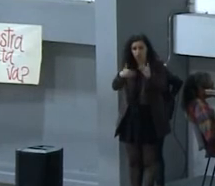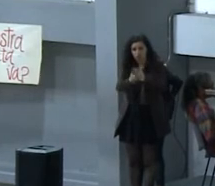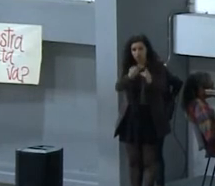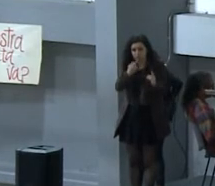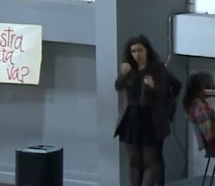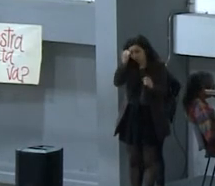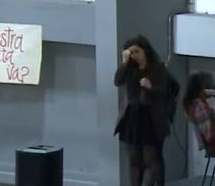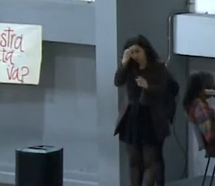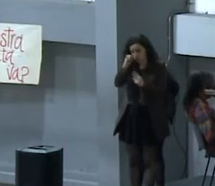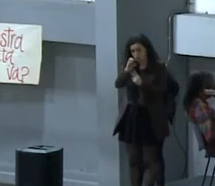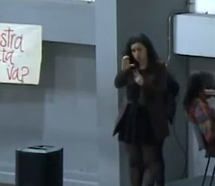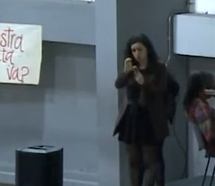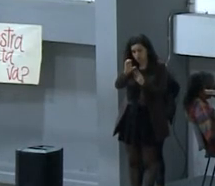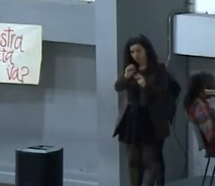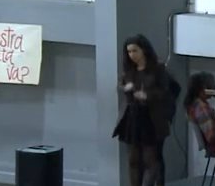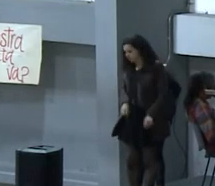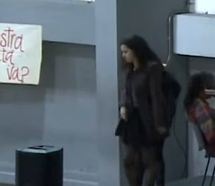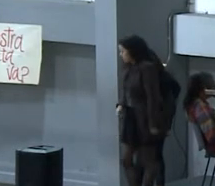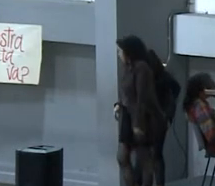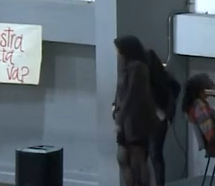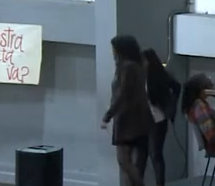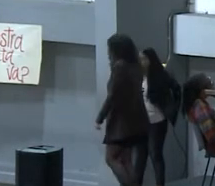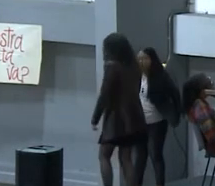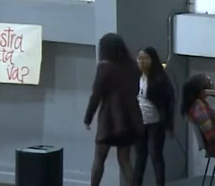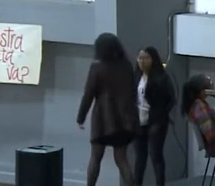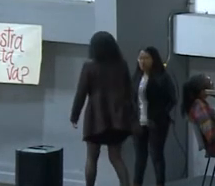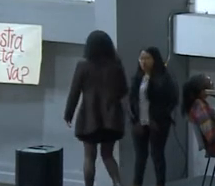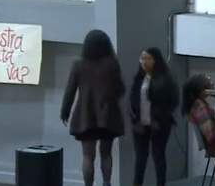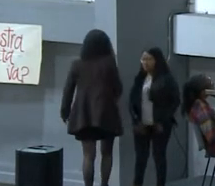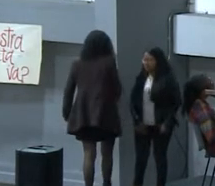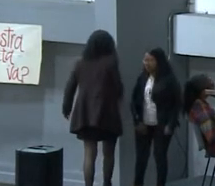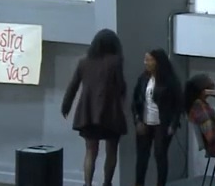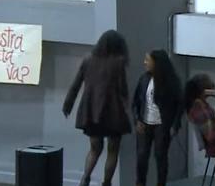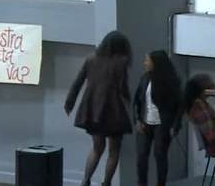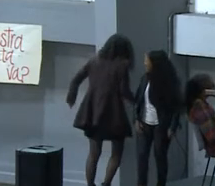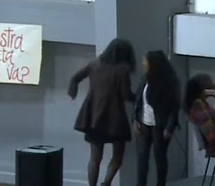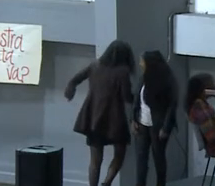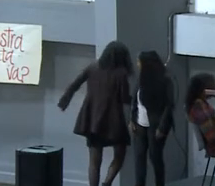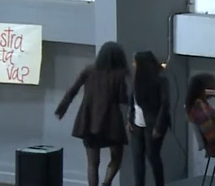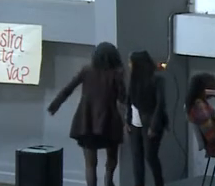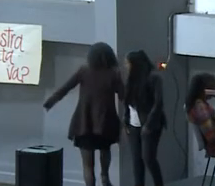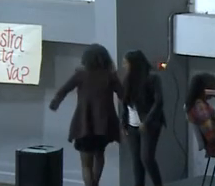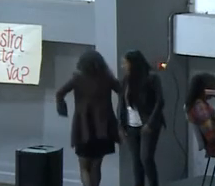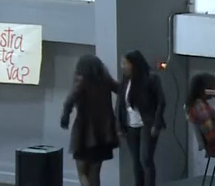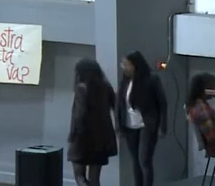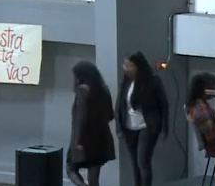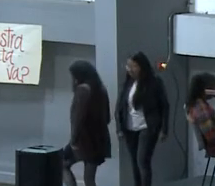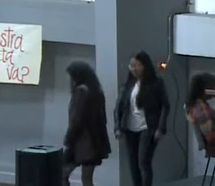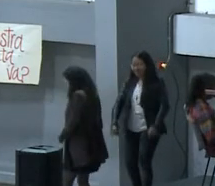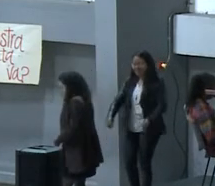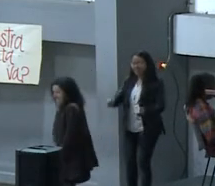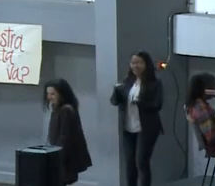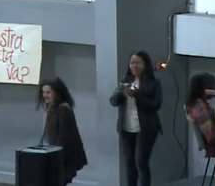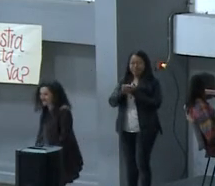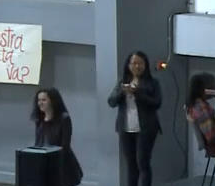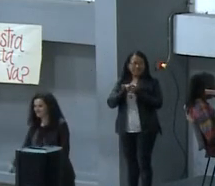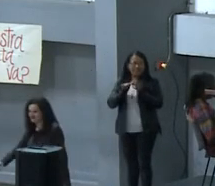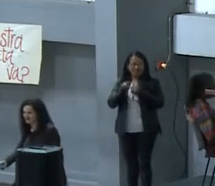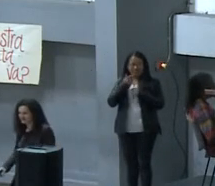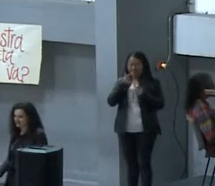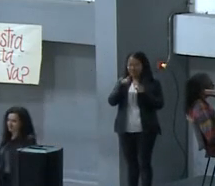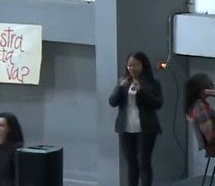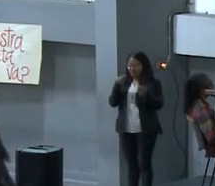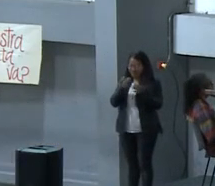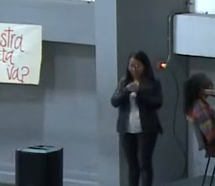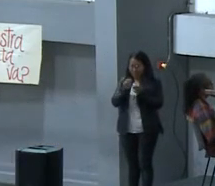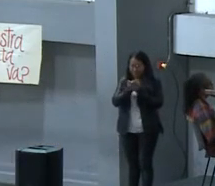De profesores ocasionales y catedráticos. Por eso resaltamos que no nos parece tan coherente hablar de que se respeta esa garantía, pero se incluye un